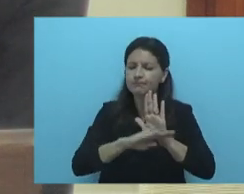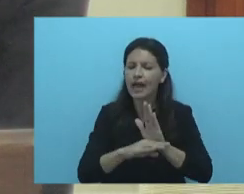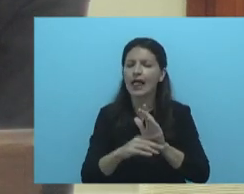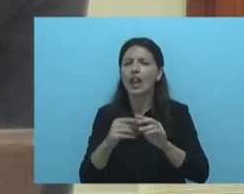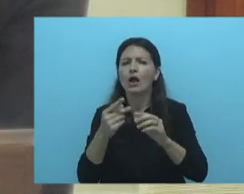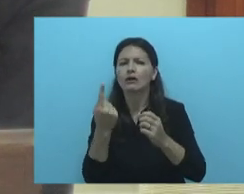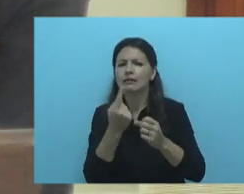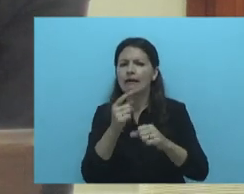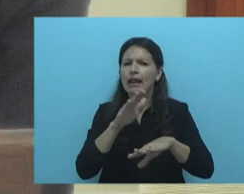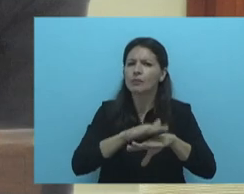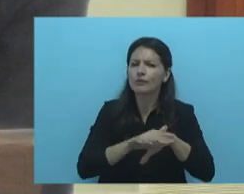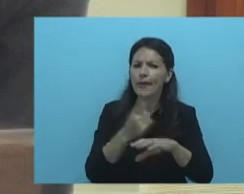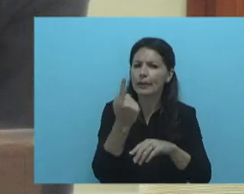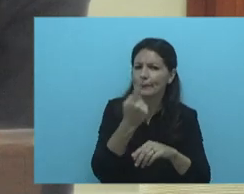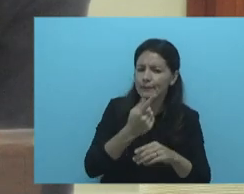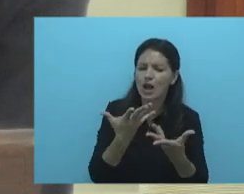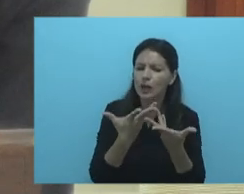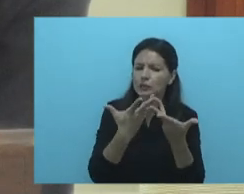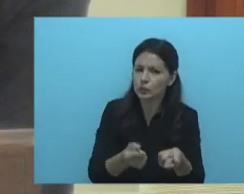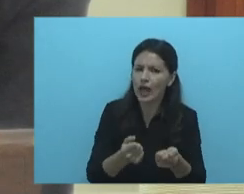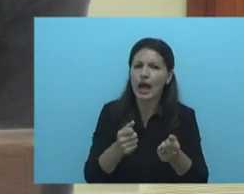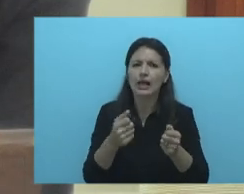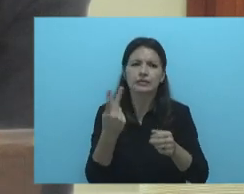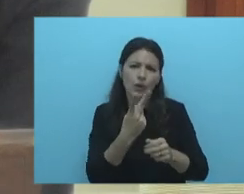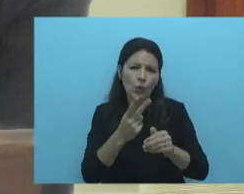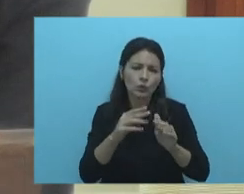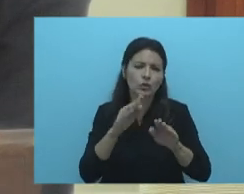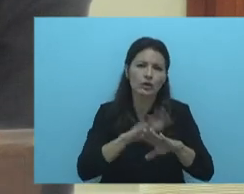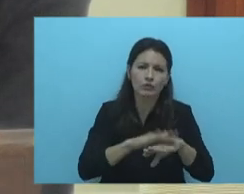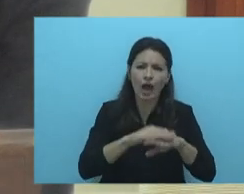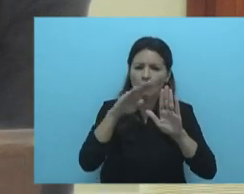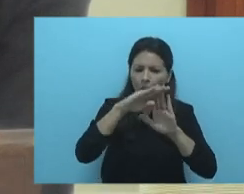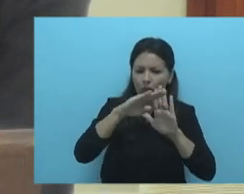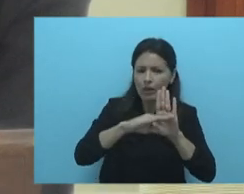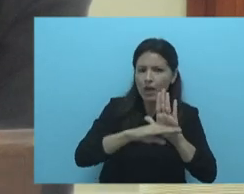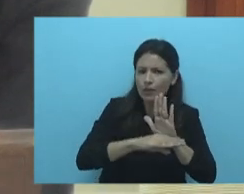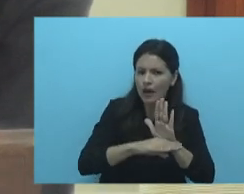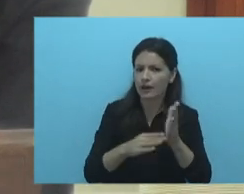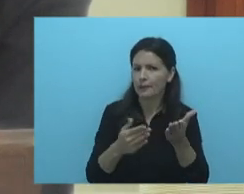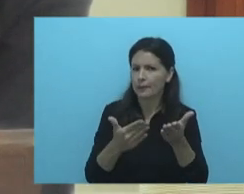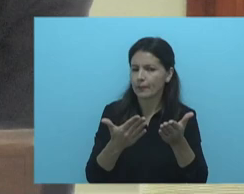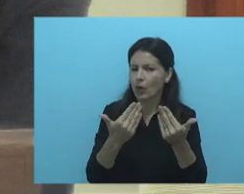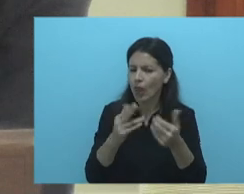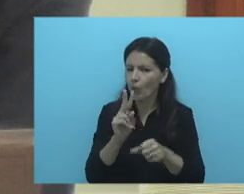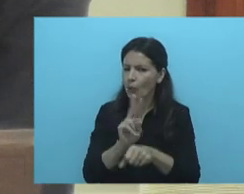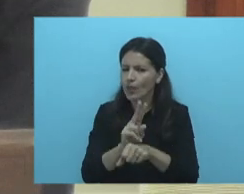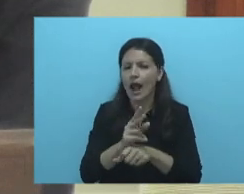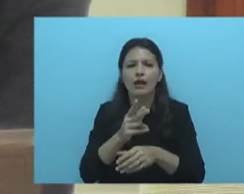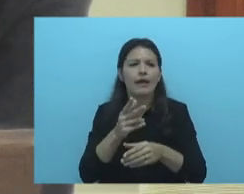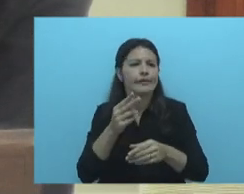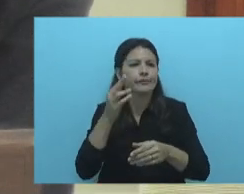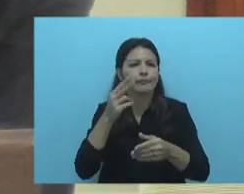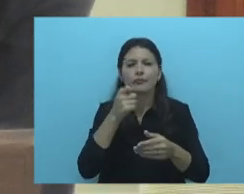responsabilidades para cuidar a aquellos que actúan sobre estas causas, donde es tan importante proteger jueces,